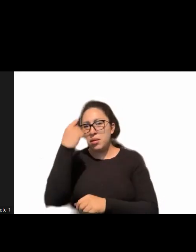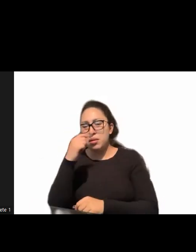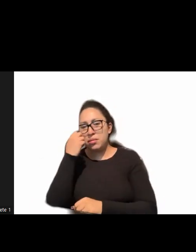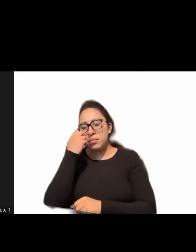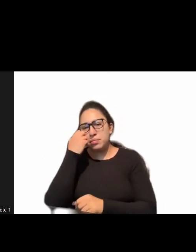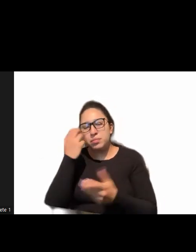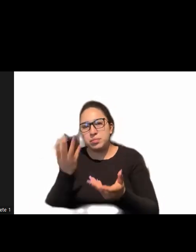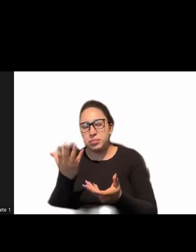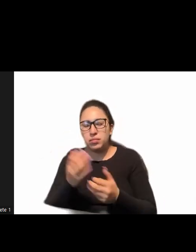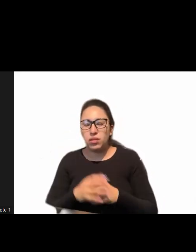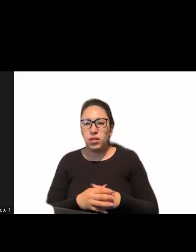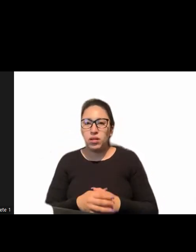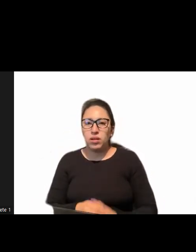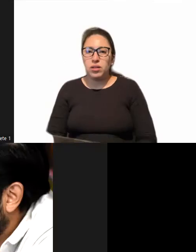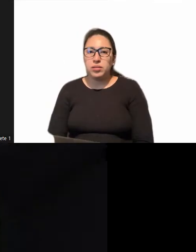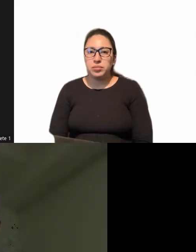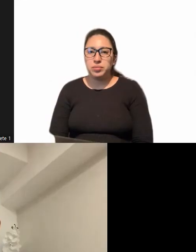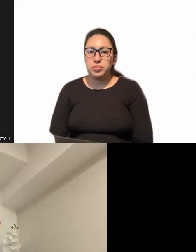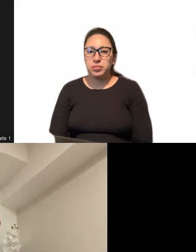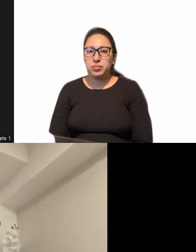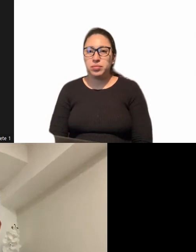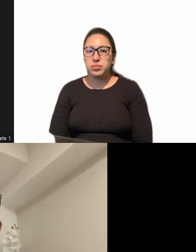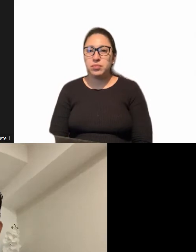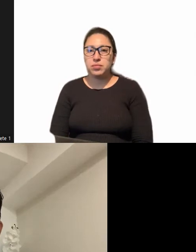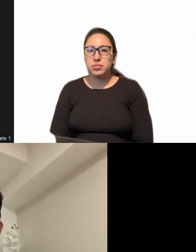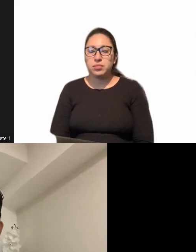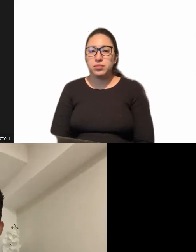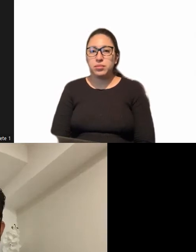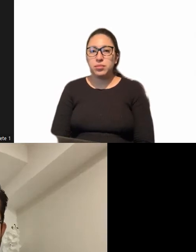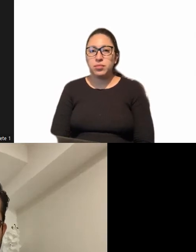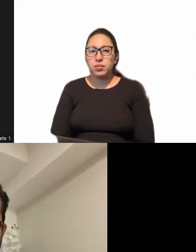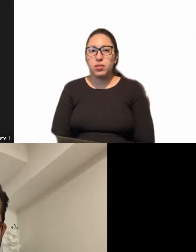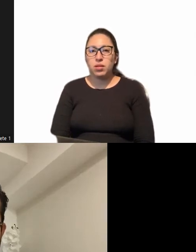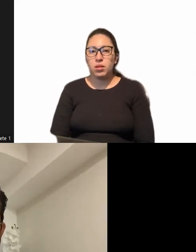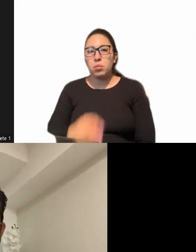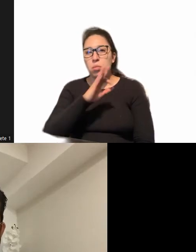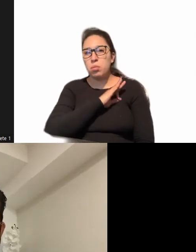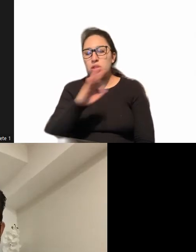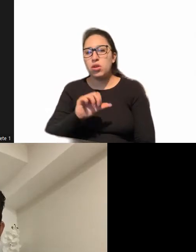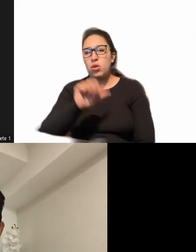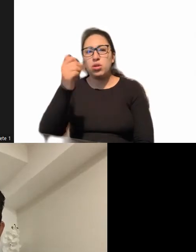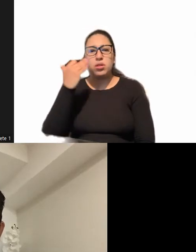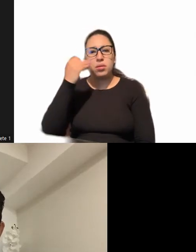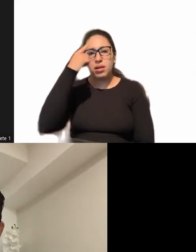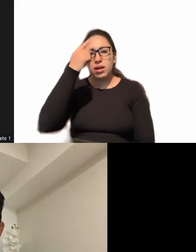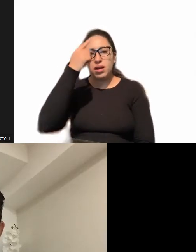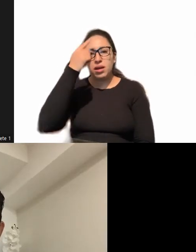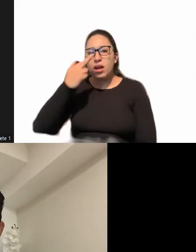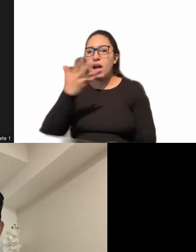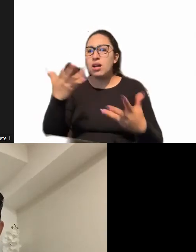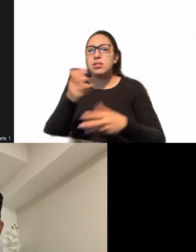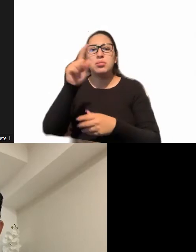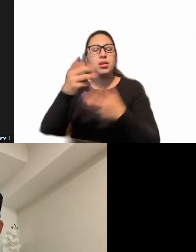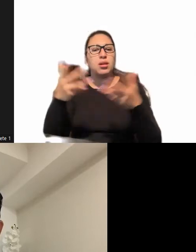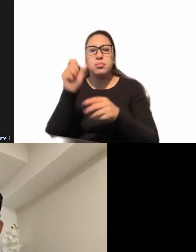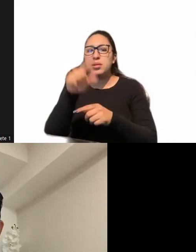muy bien la práctica parlamentaria, y pues puede haber otros momentos en los que podemos revisar, así lo hemos hecho. El diputado